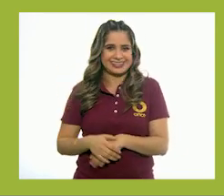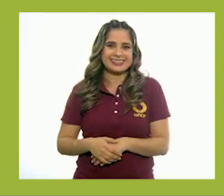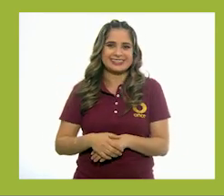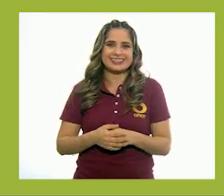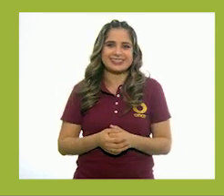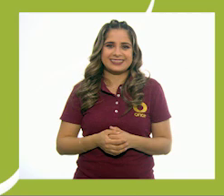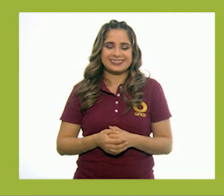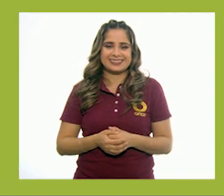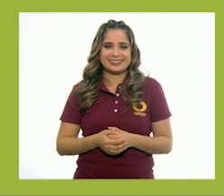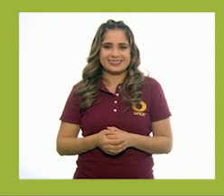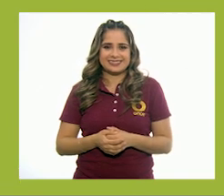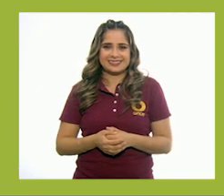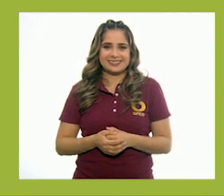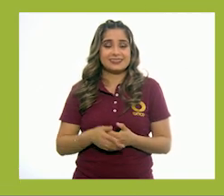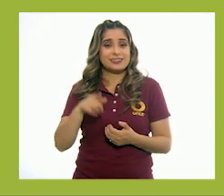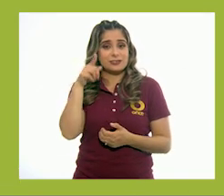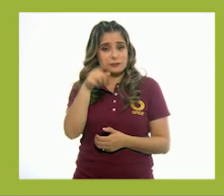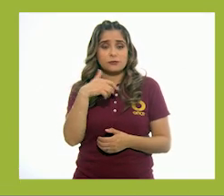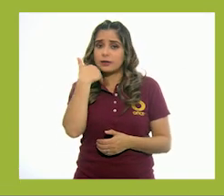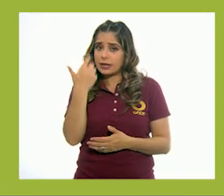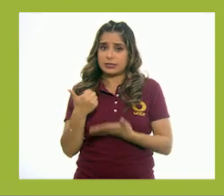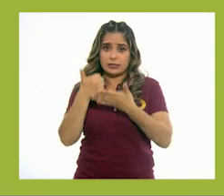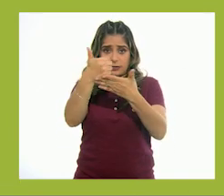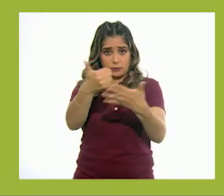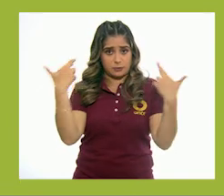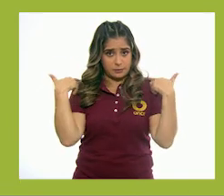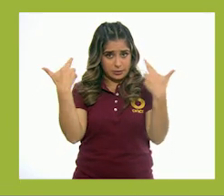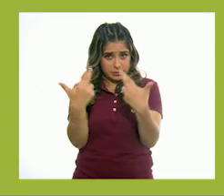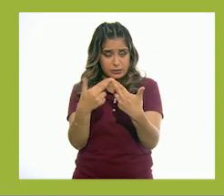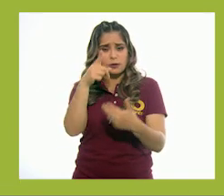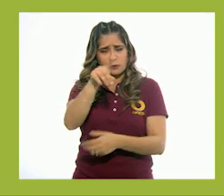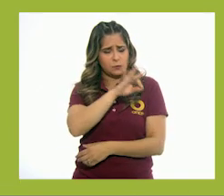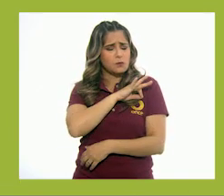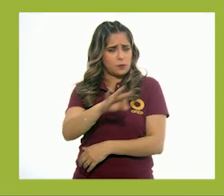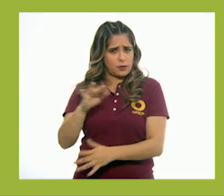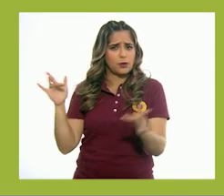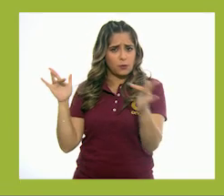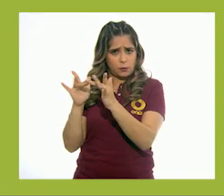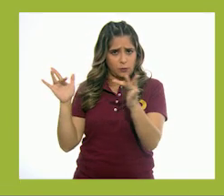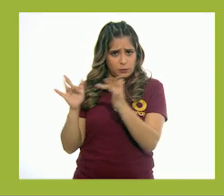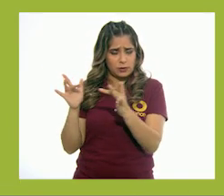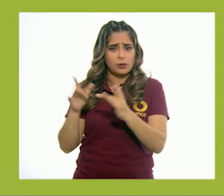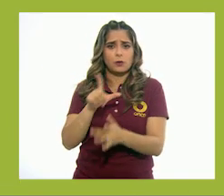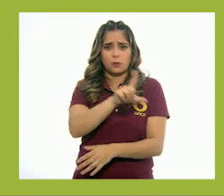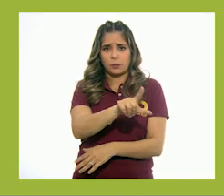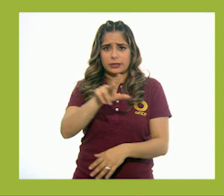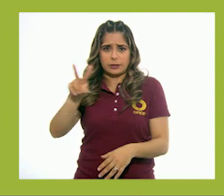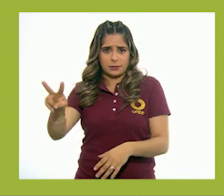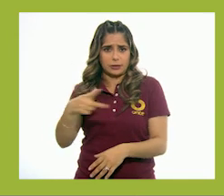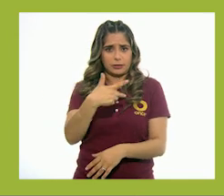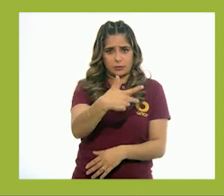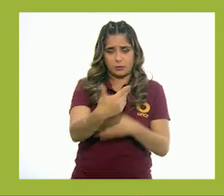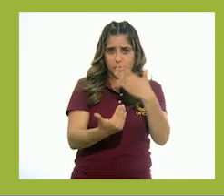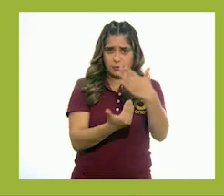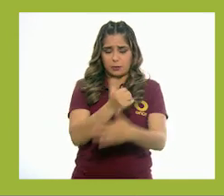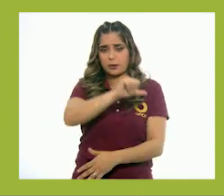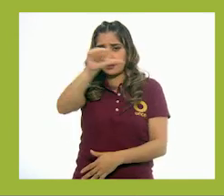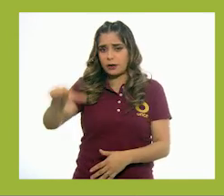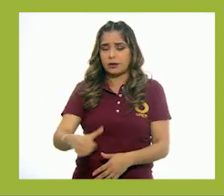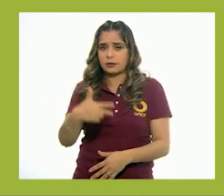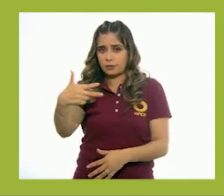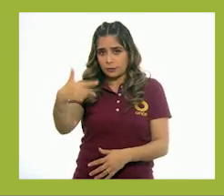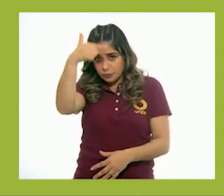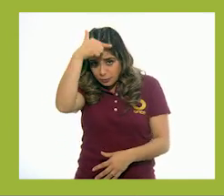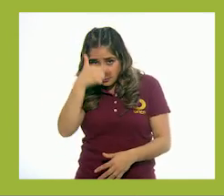800-734-7376. Para solicitar apoyo pedagógico, comunícate con maestras y maestros de lunes a viernes de 8